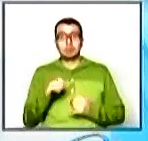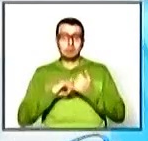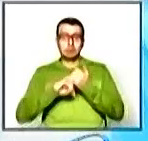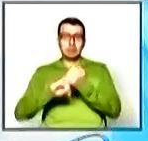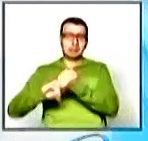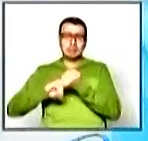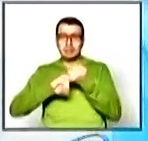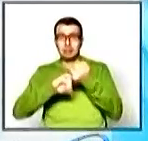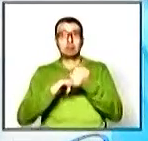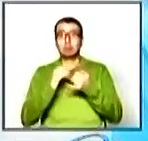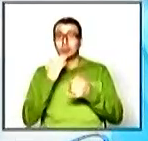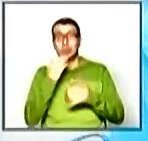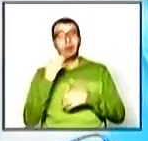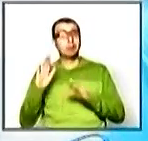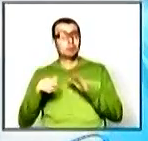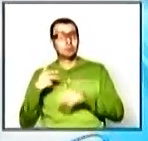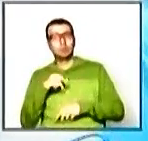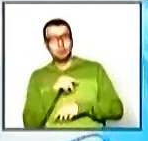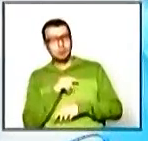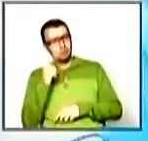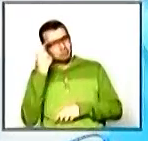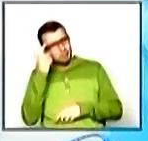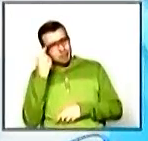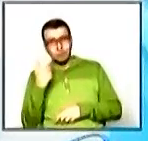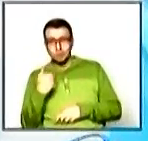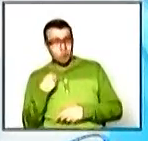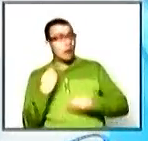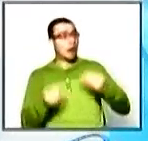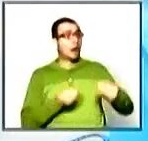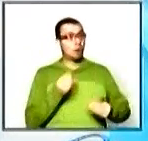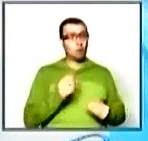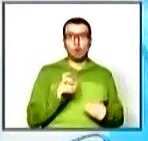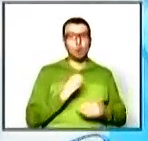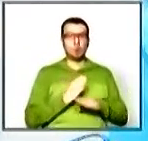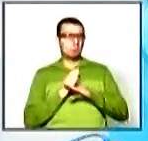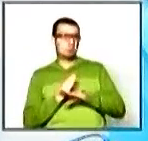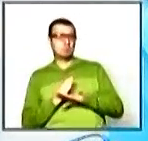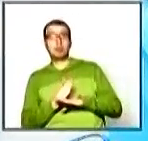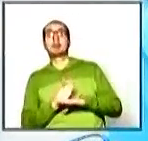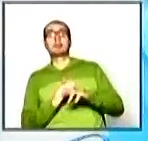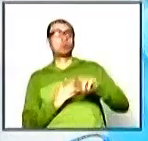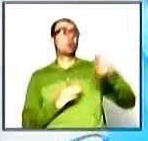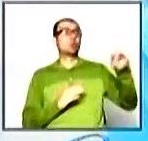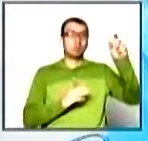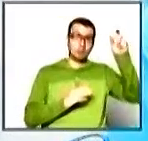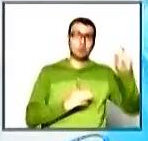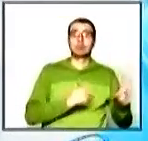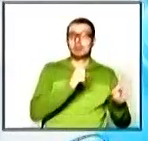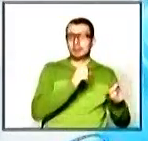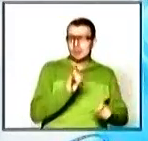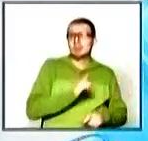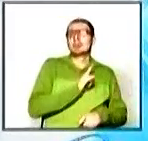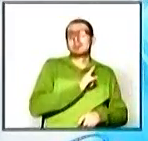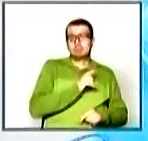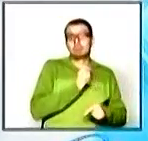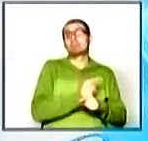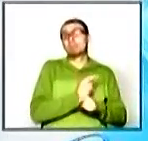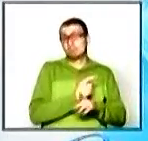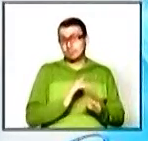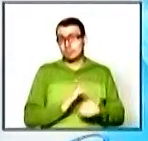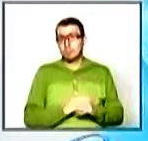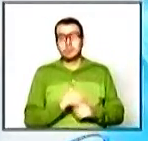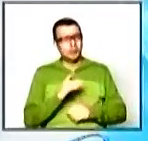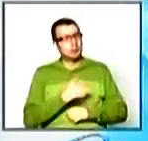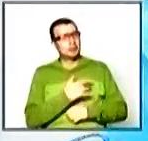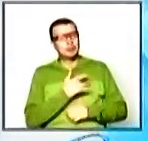seres humanos empezamos a entender de que todo lo que hacemos o dejamos de hacer afecta a otra persona en otra parte del universo, y ese estado de sensibilidad